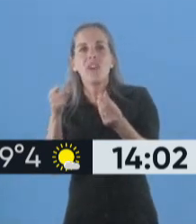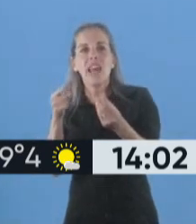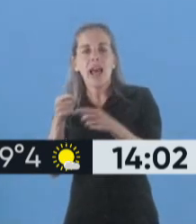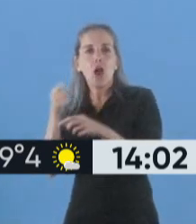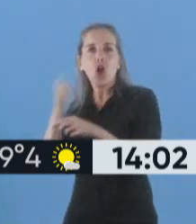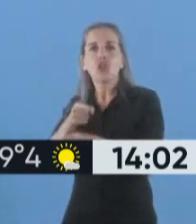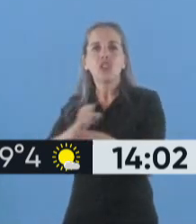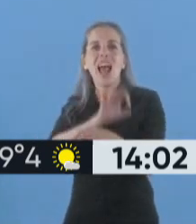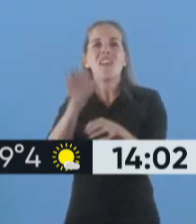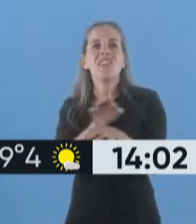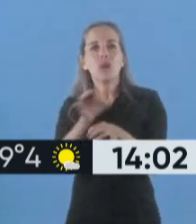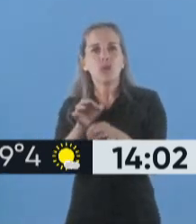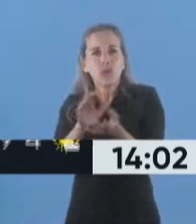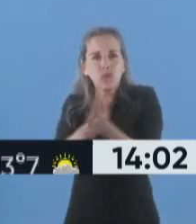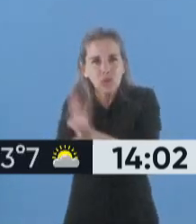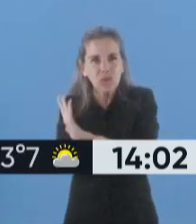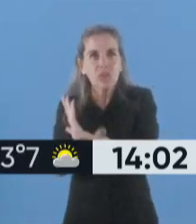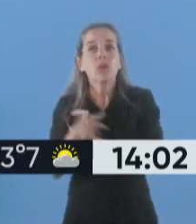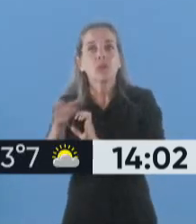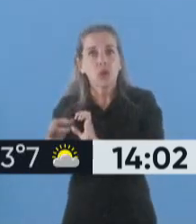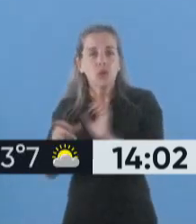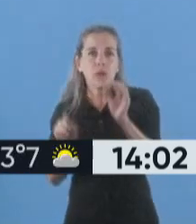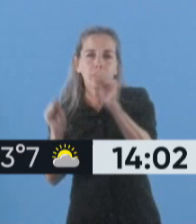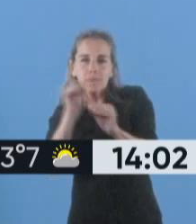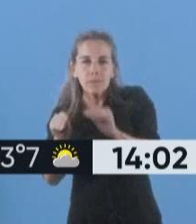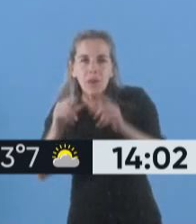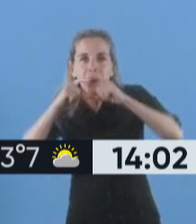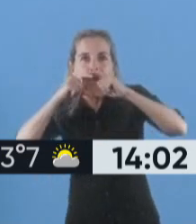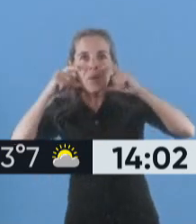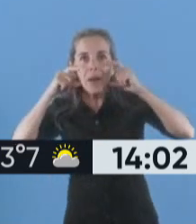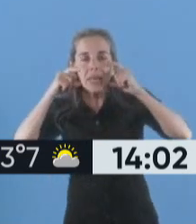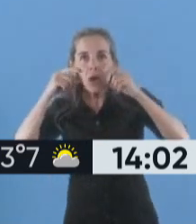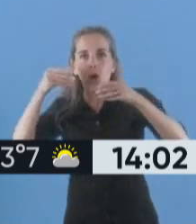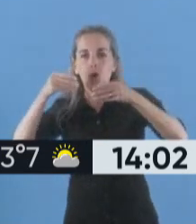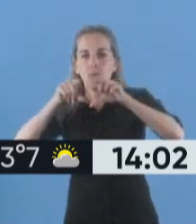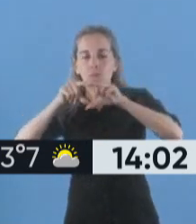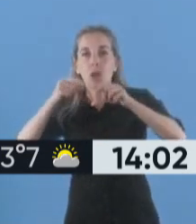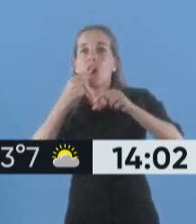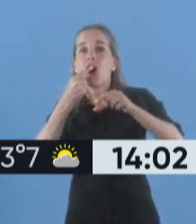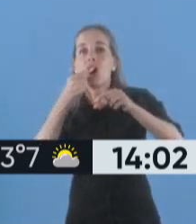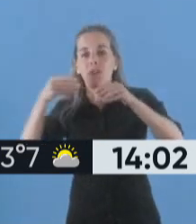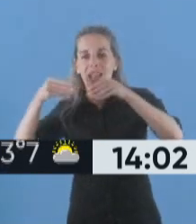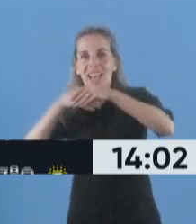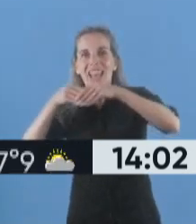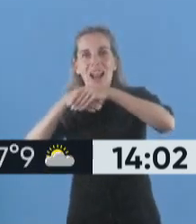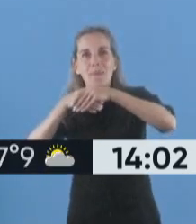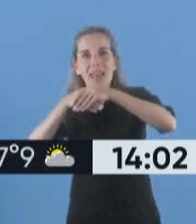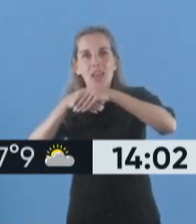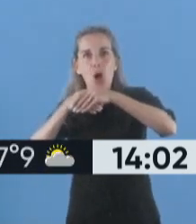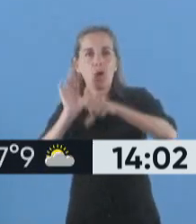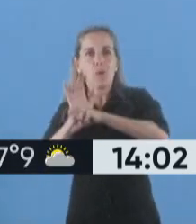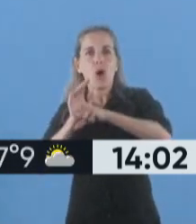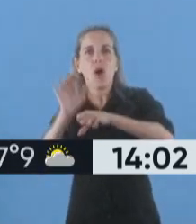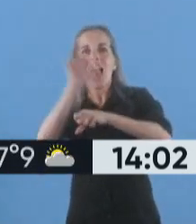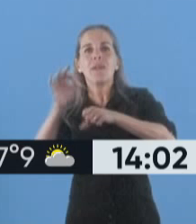al virus. Entonces lo que hizo fue hacer un barbijo con una lámina de cobre en el medio que impedía, hacía